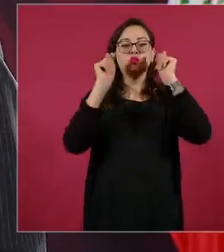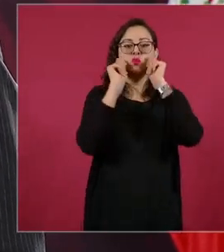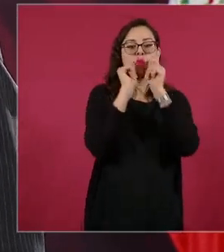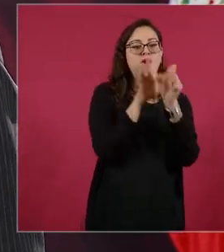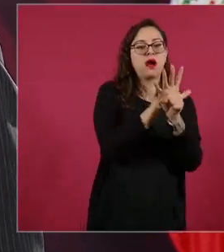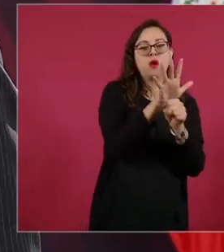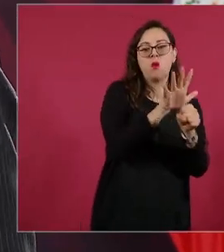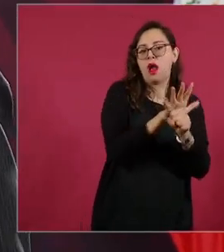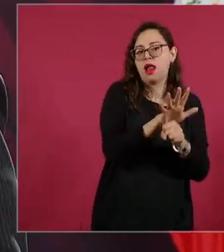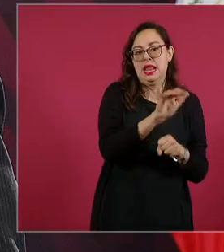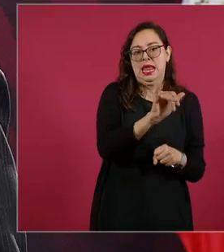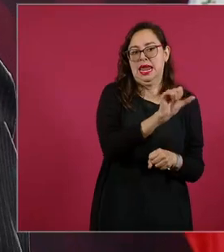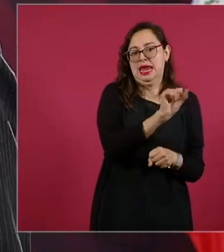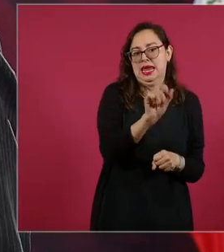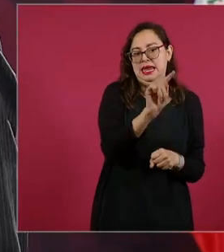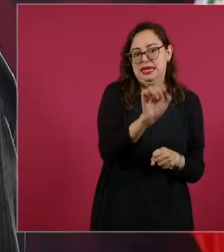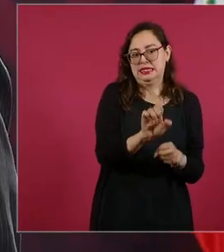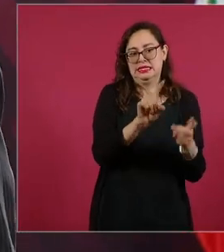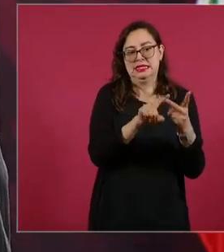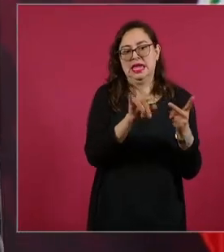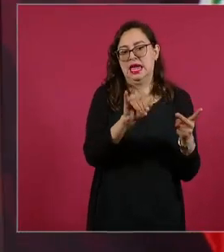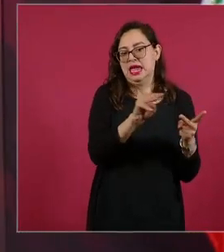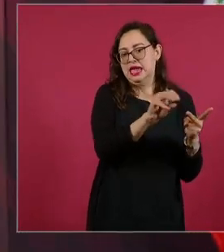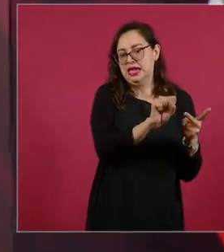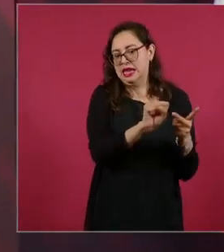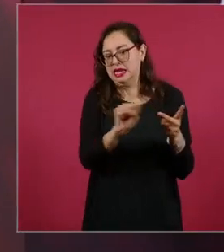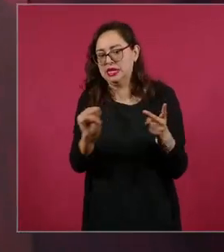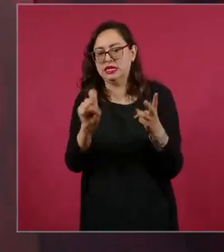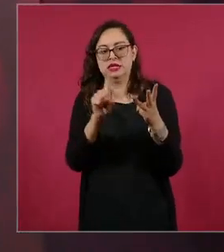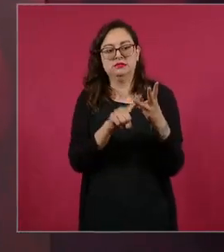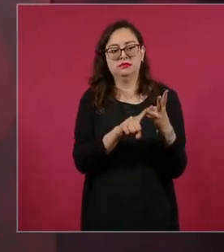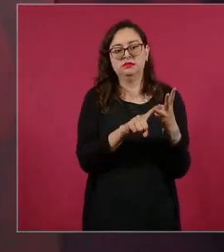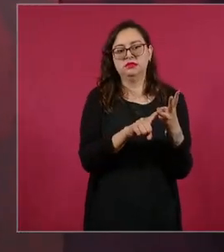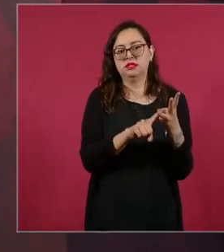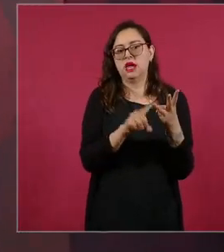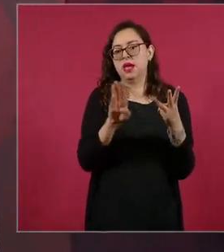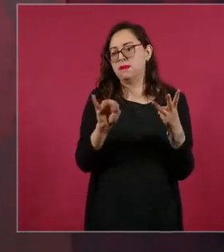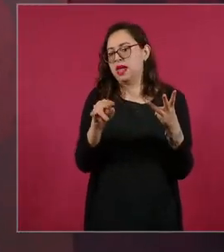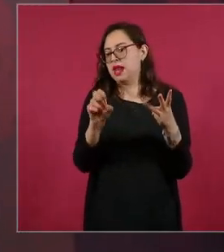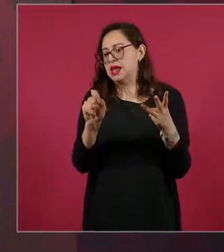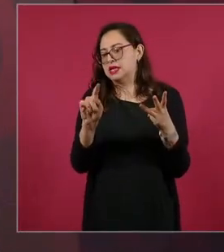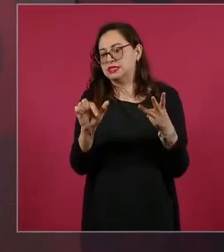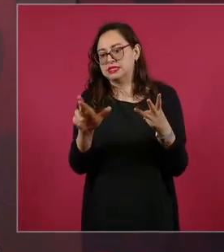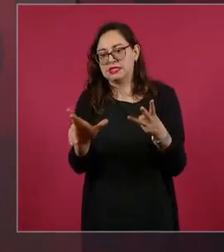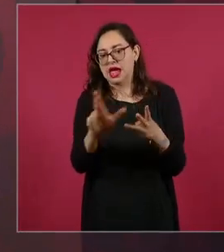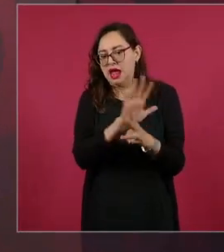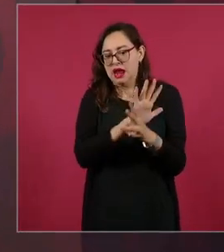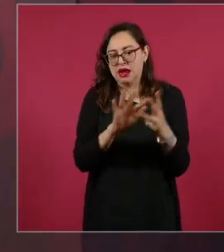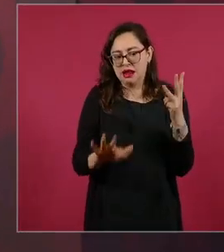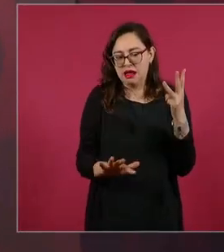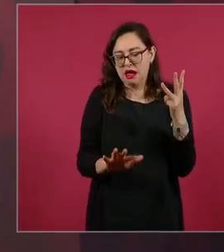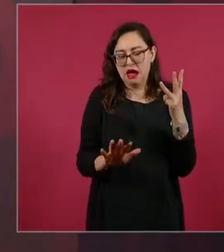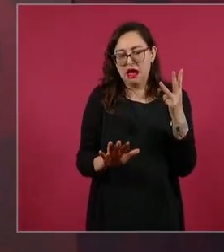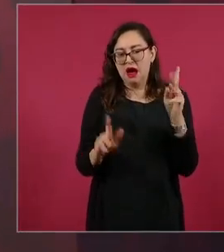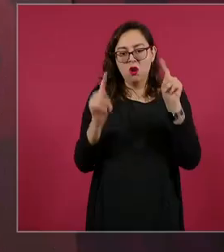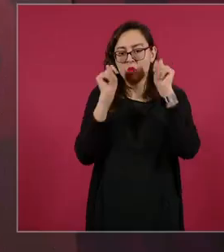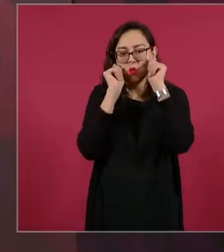en un centro de salud y con cuatro especialidades